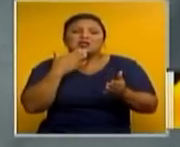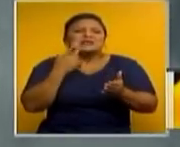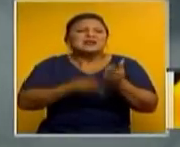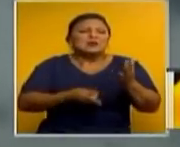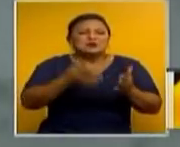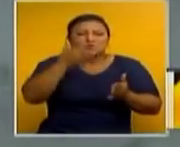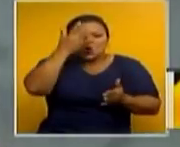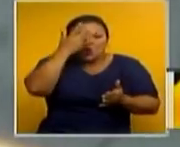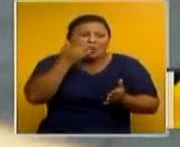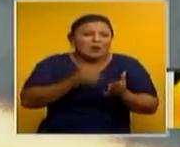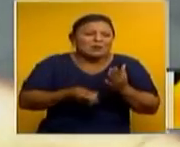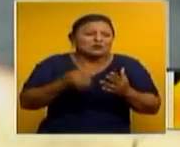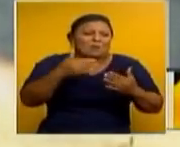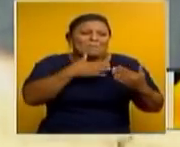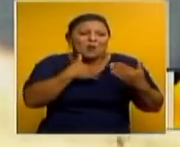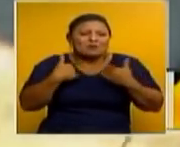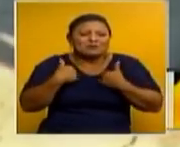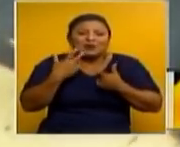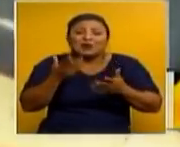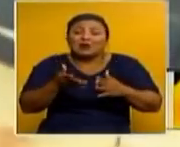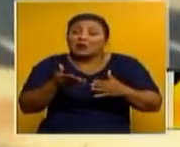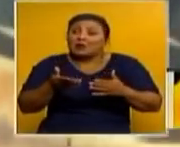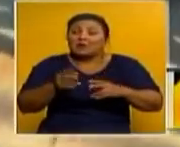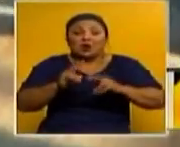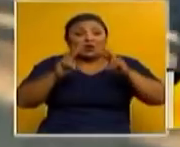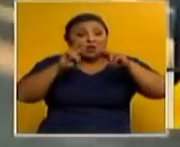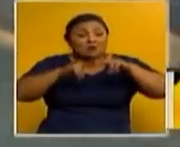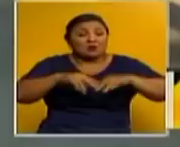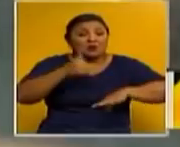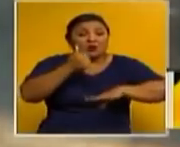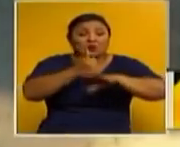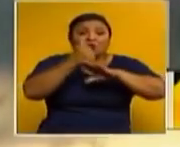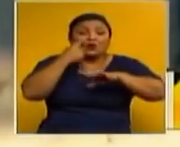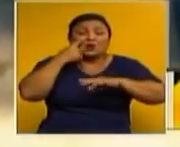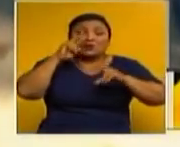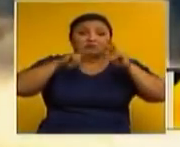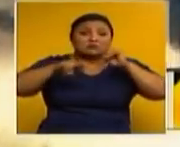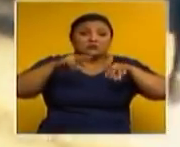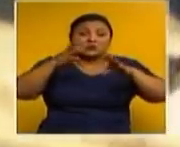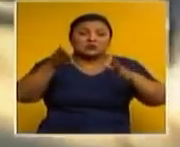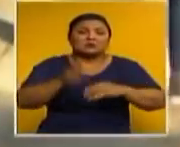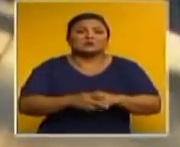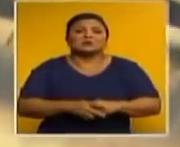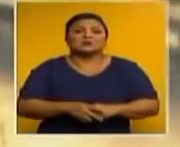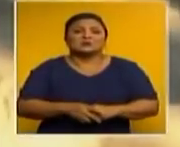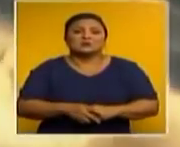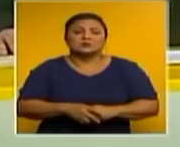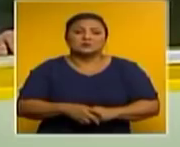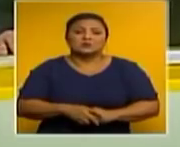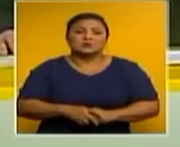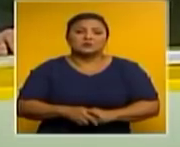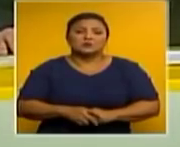las causas del hecho mientras las autoridades realizan ya las investigaciones.